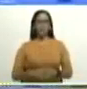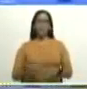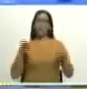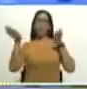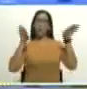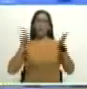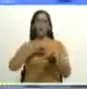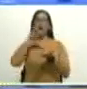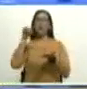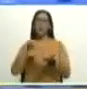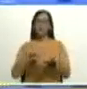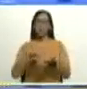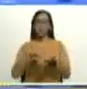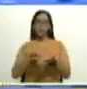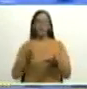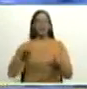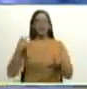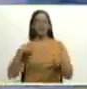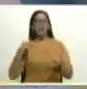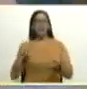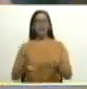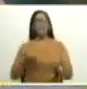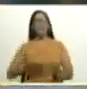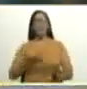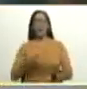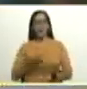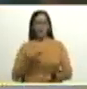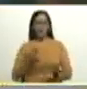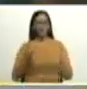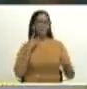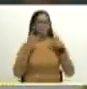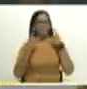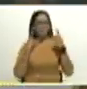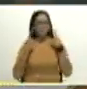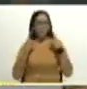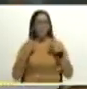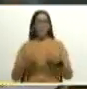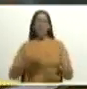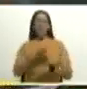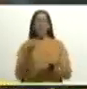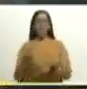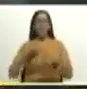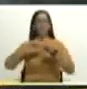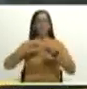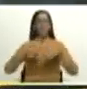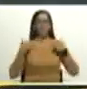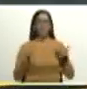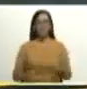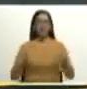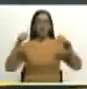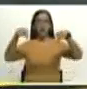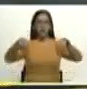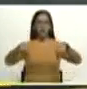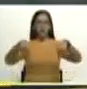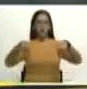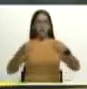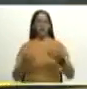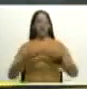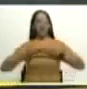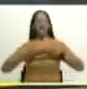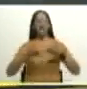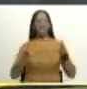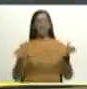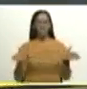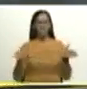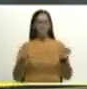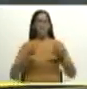Turismo nacional ha tenido una importante reactivación, números positivos ya hoy en la apertura